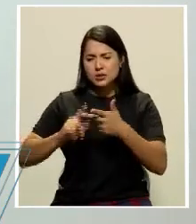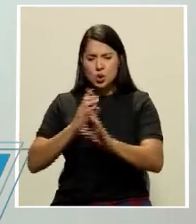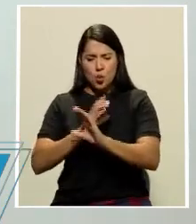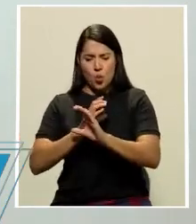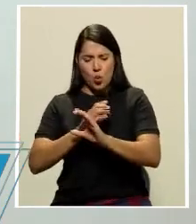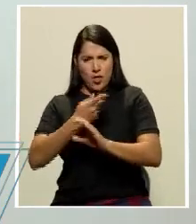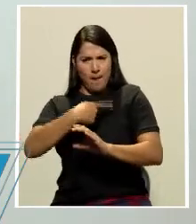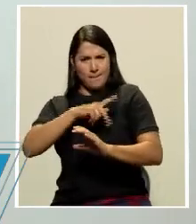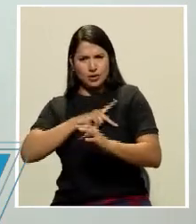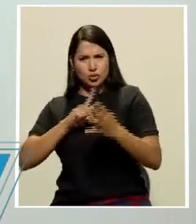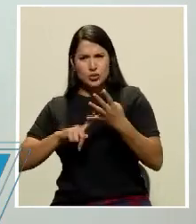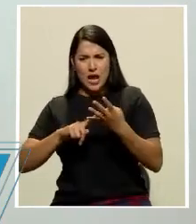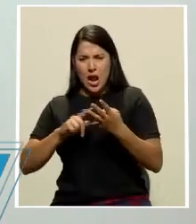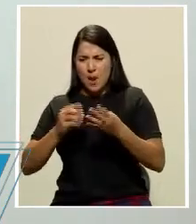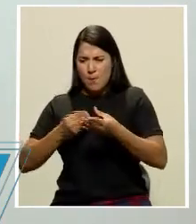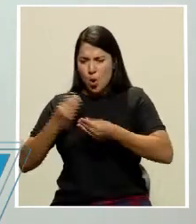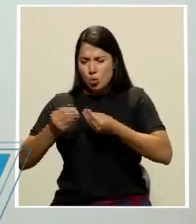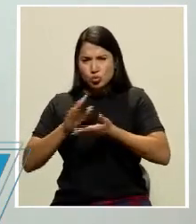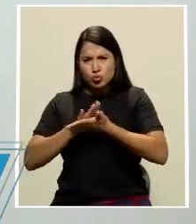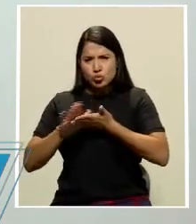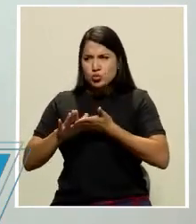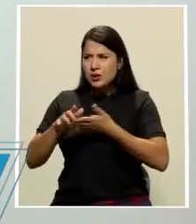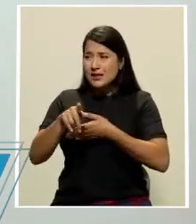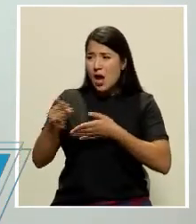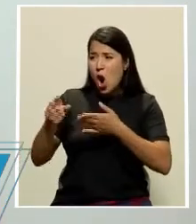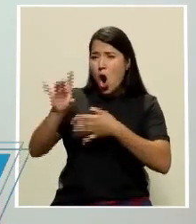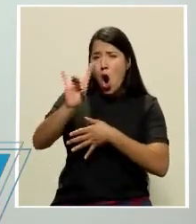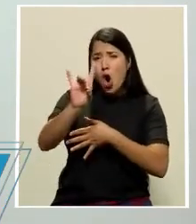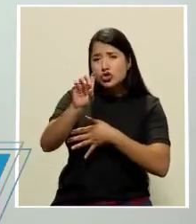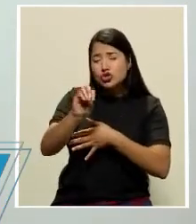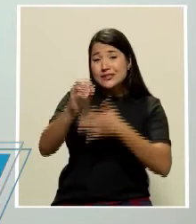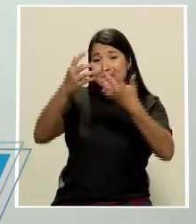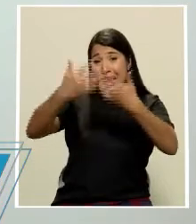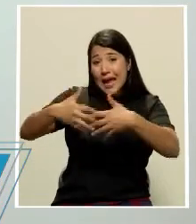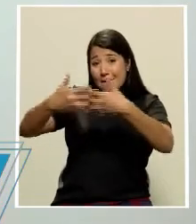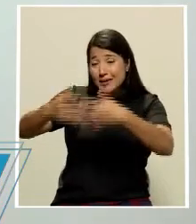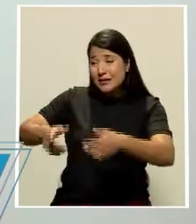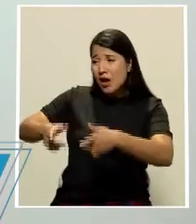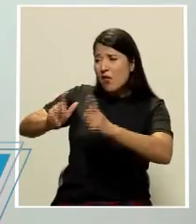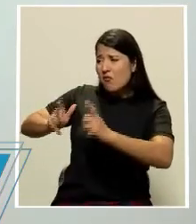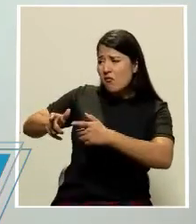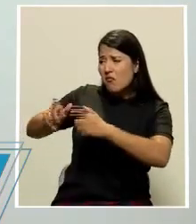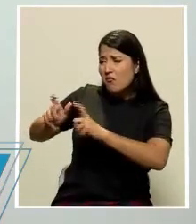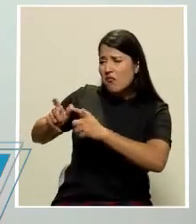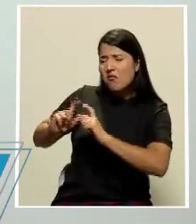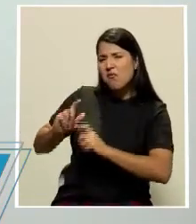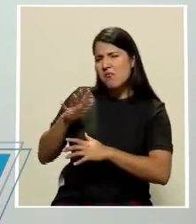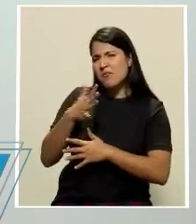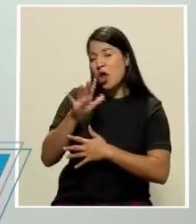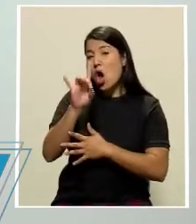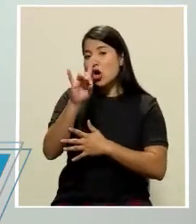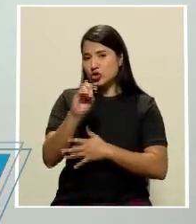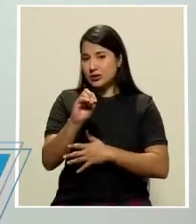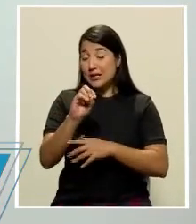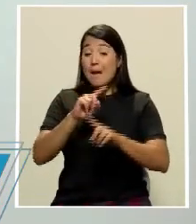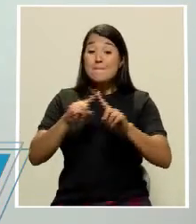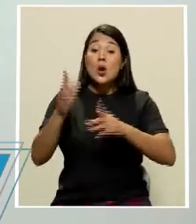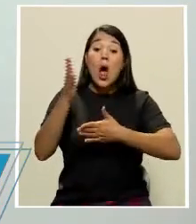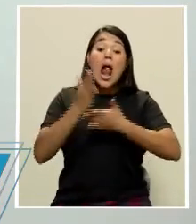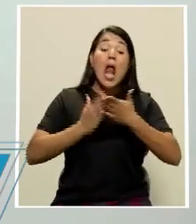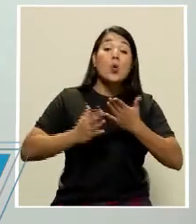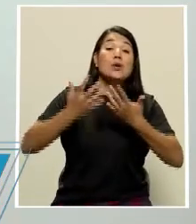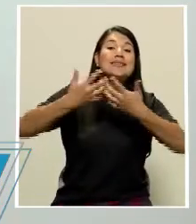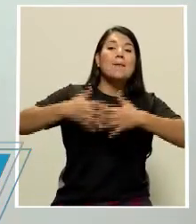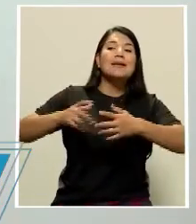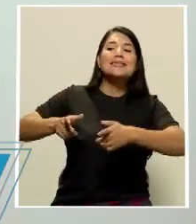de unas 80 empresas en este país. Pero hay unas empresas, como en todas las situaciones, que aportan más que